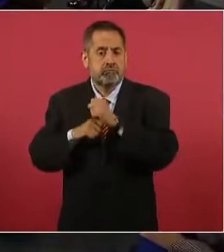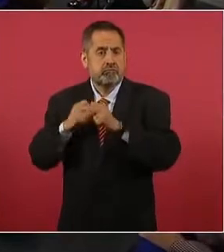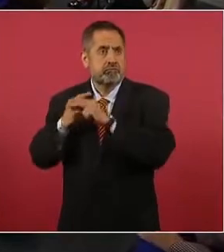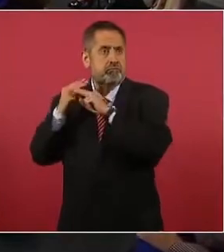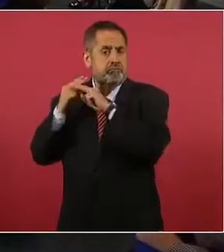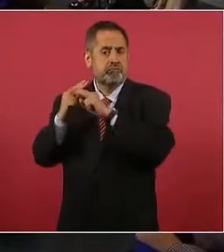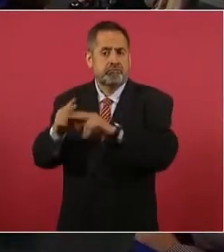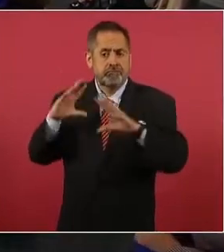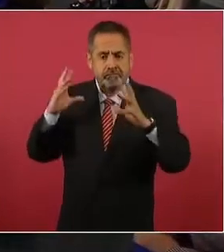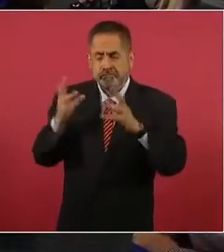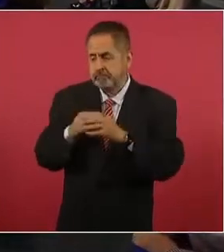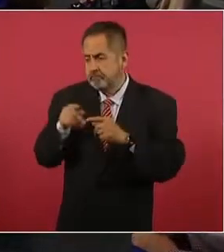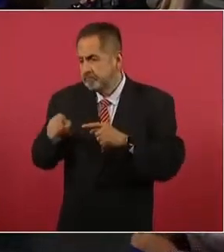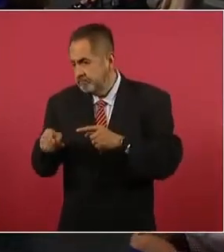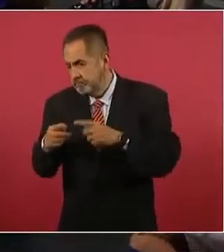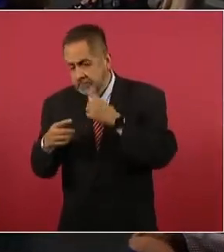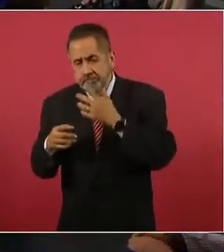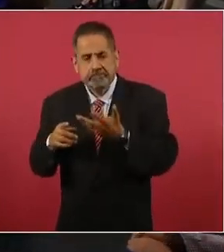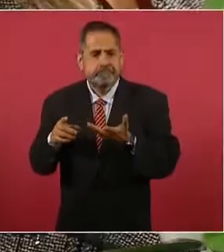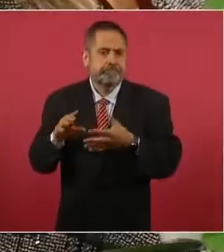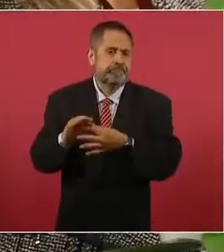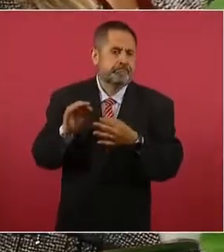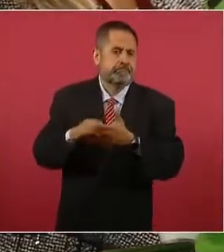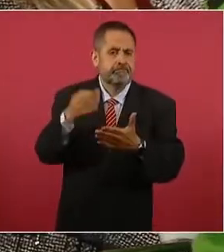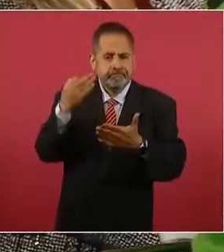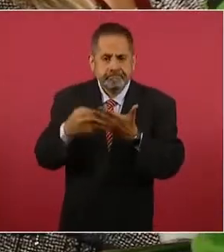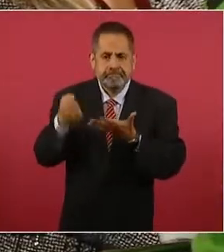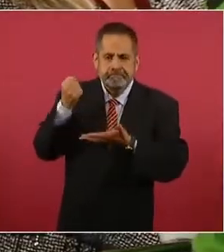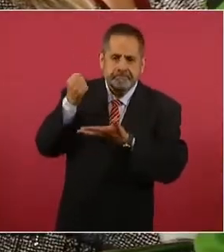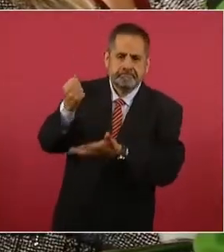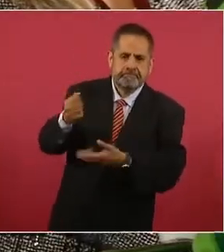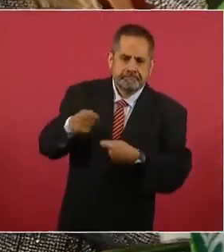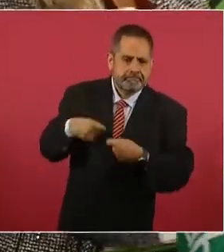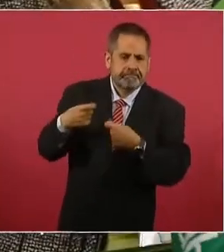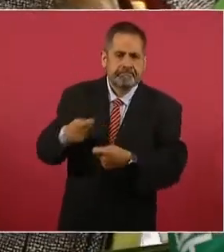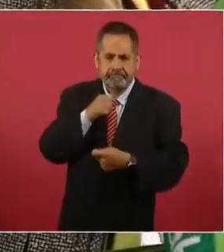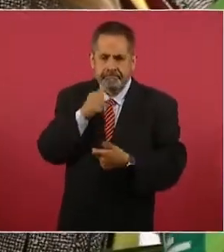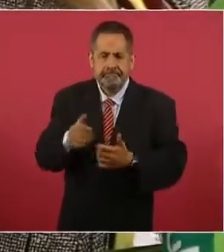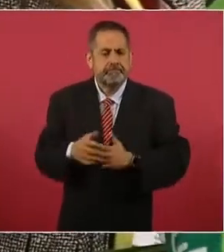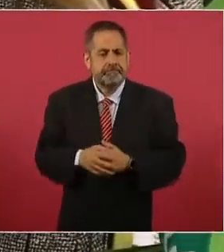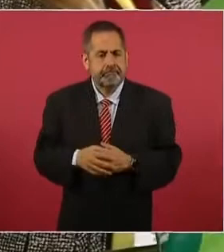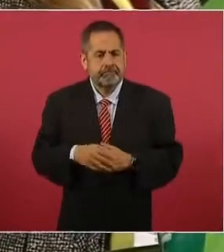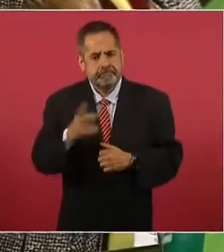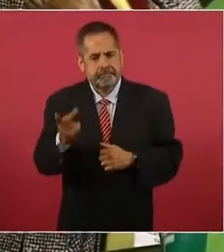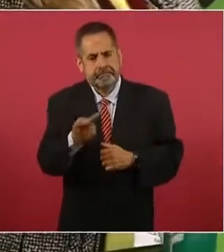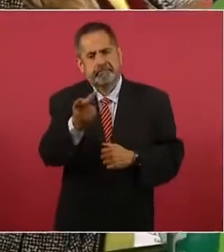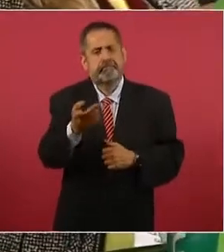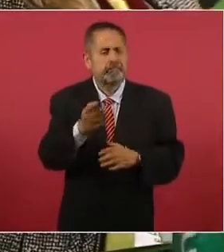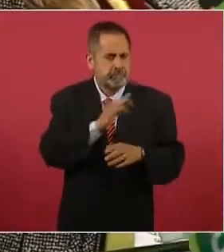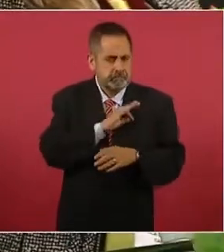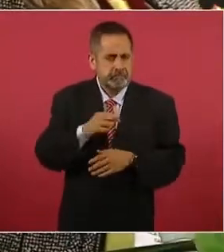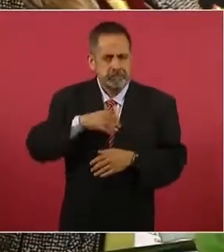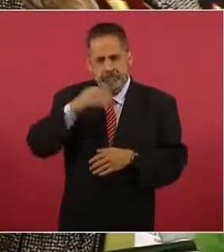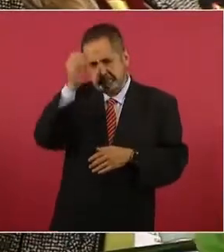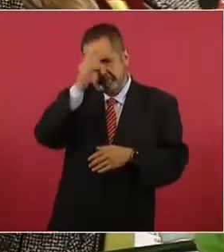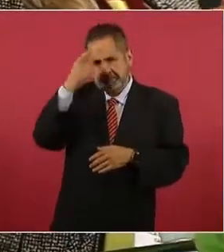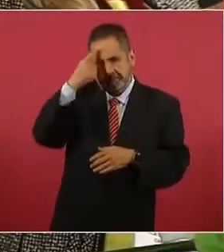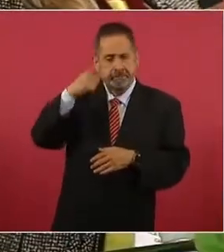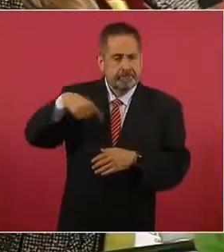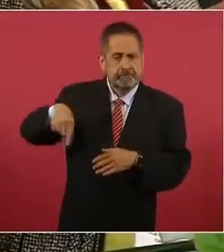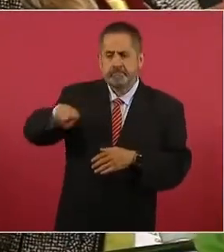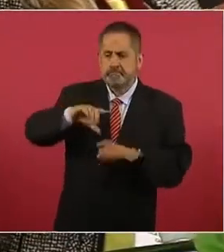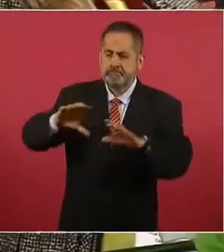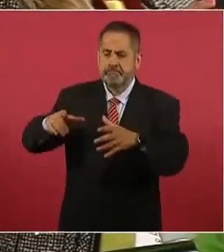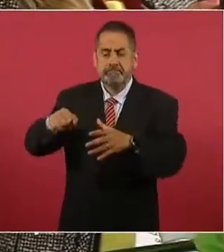área de simulación, esto por falta de presupuesto. Preguntarle a usted, señor presidente, ¿qué opina que una